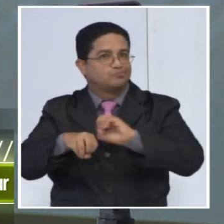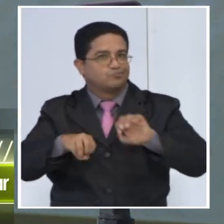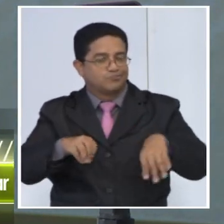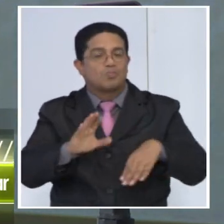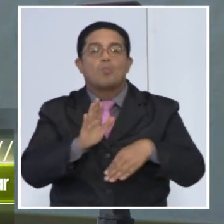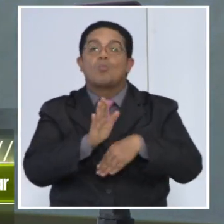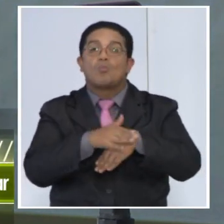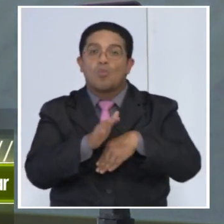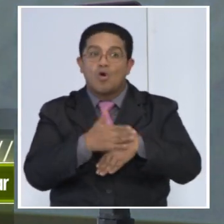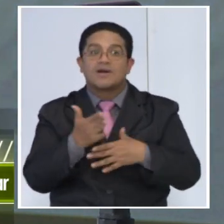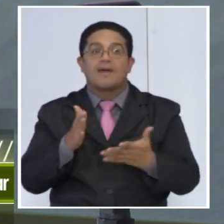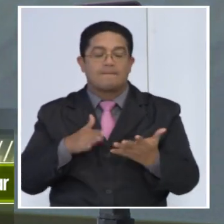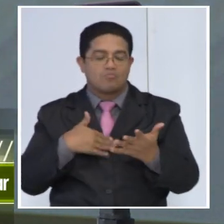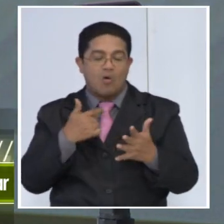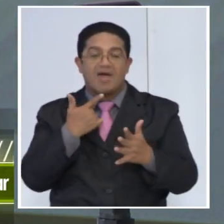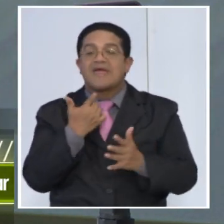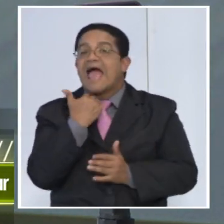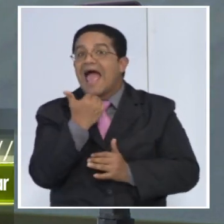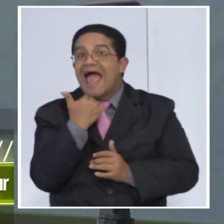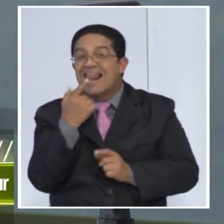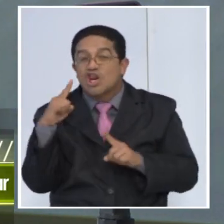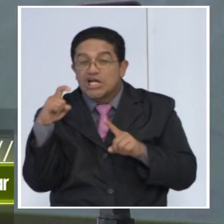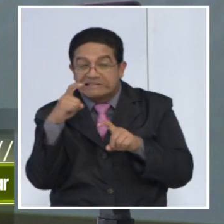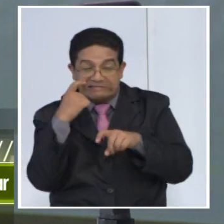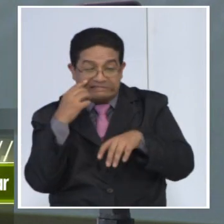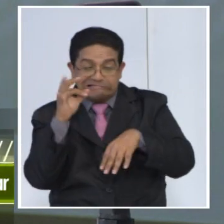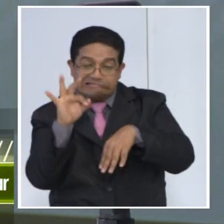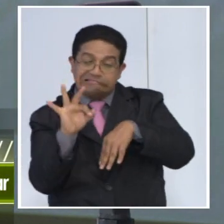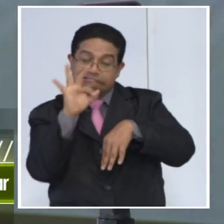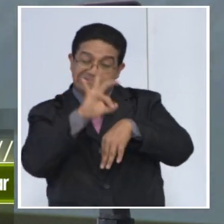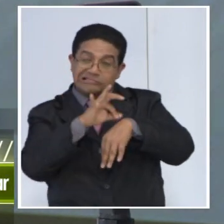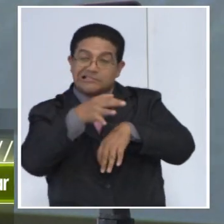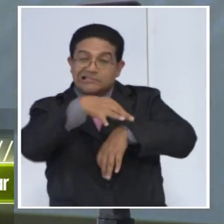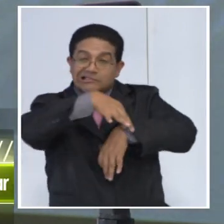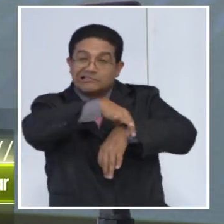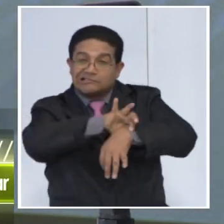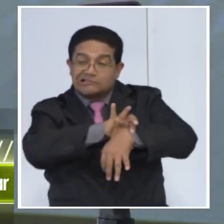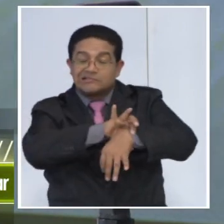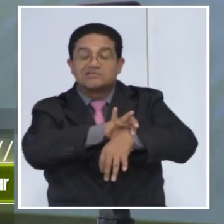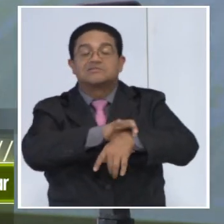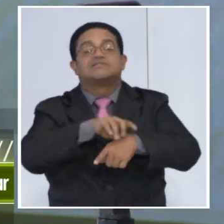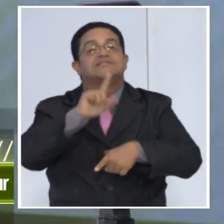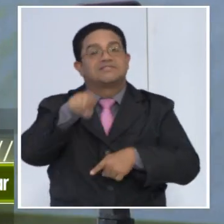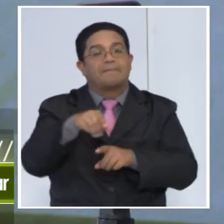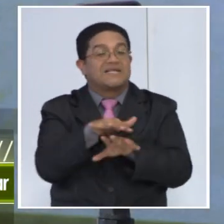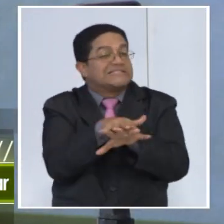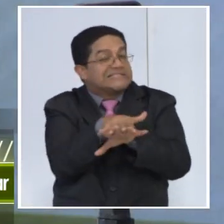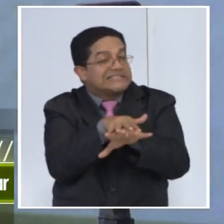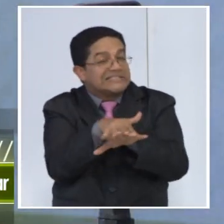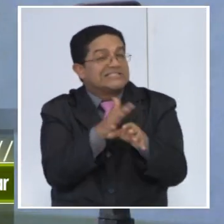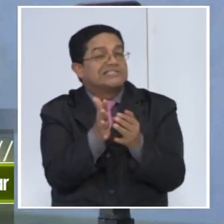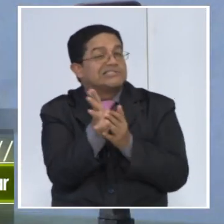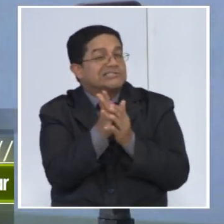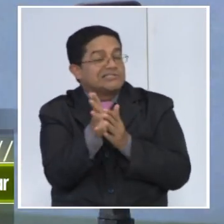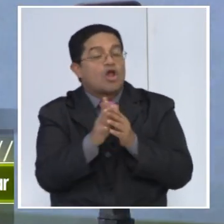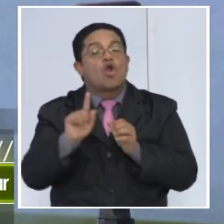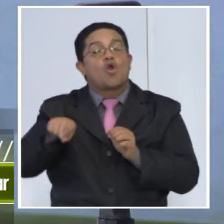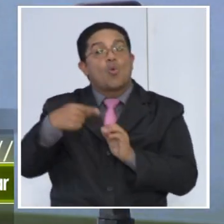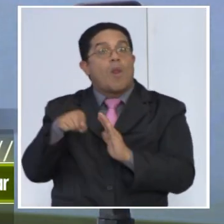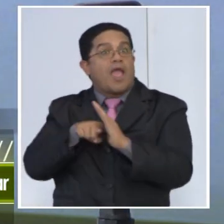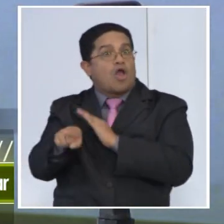supuesto puedan quedar microorganismos en esas, digamos, prendas y lavarse las manos siempre después de ir al